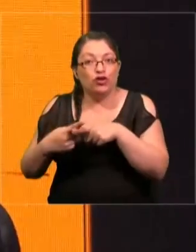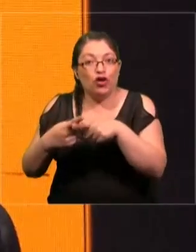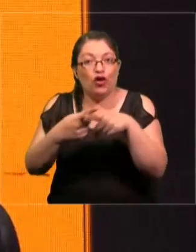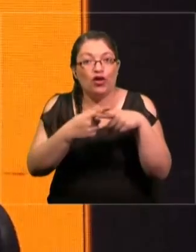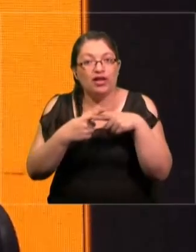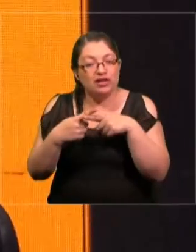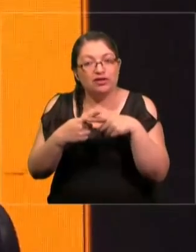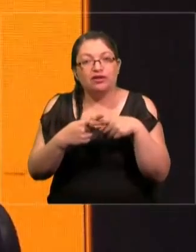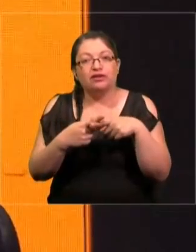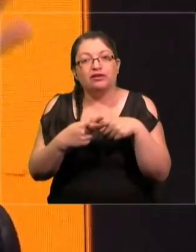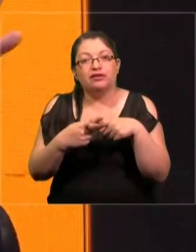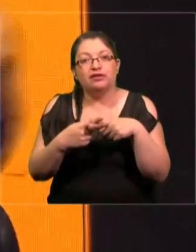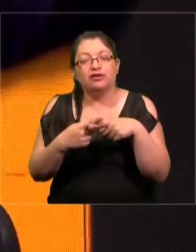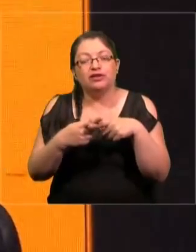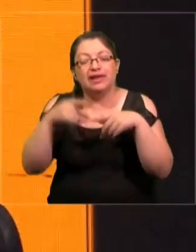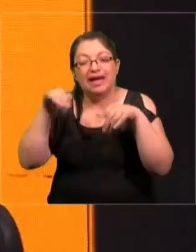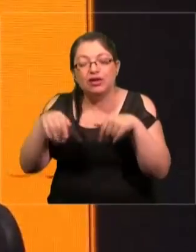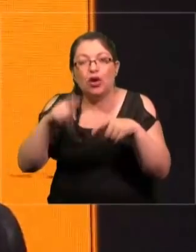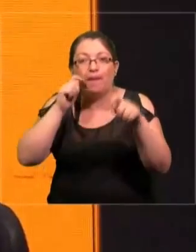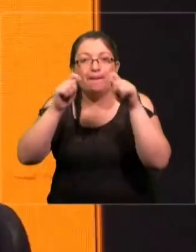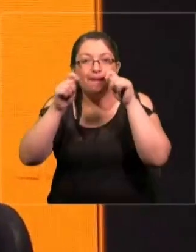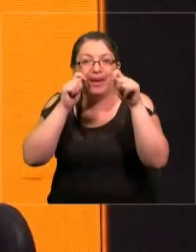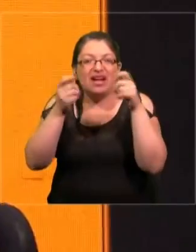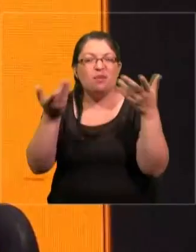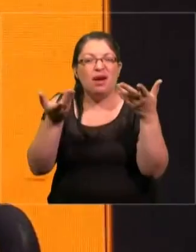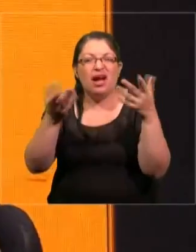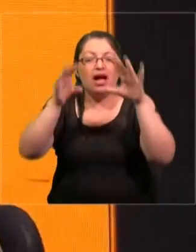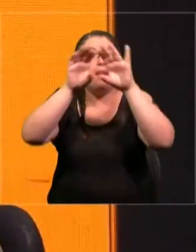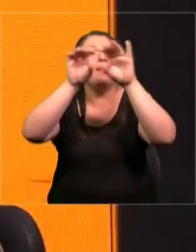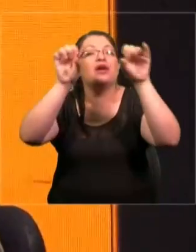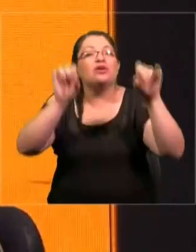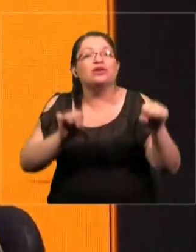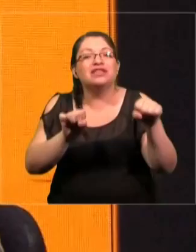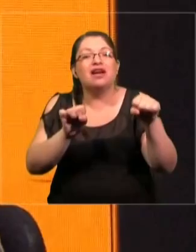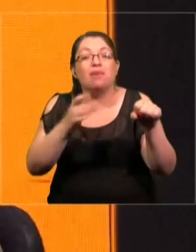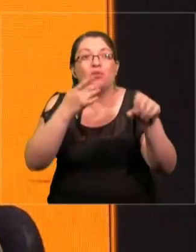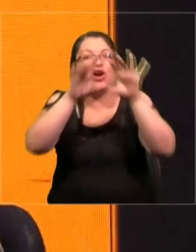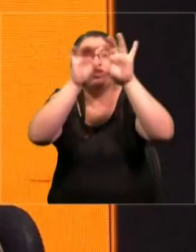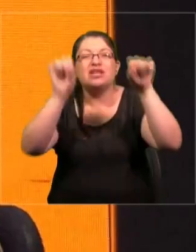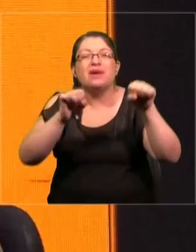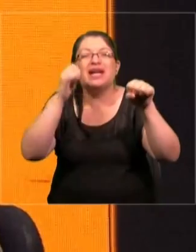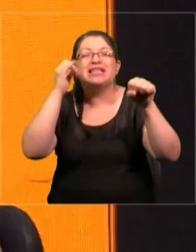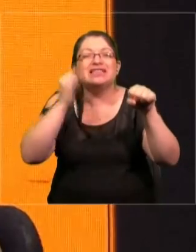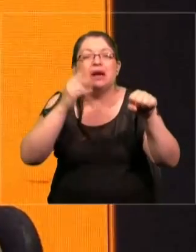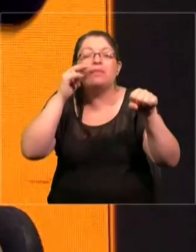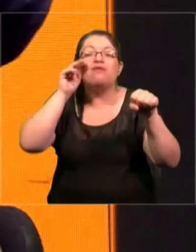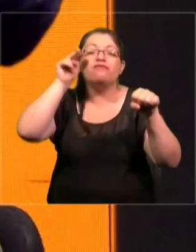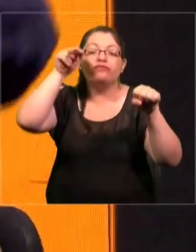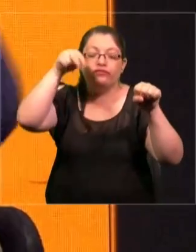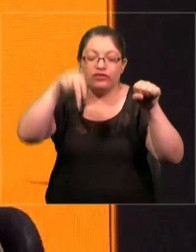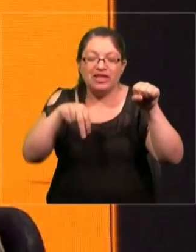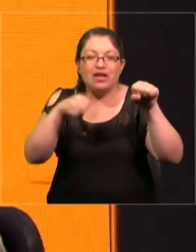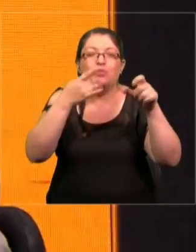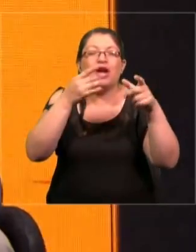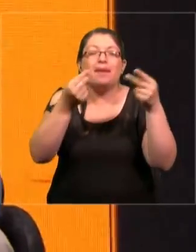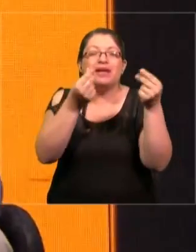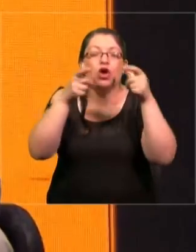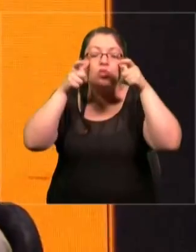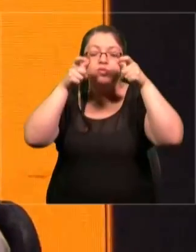una disciplina peligrosa para los sistemas que solo miran desde arriba, ¿eh? En perspectiva de